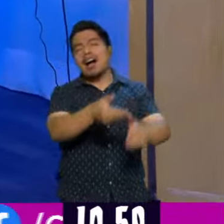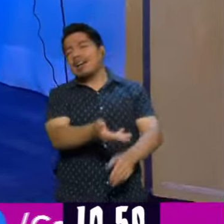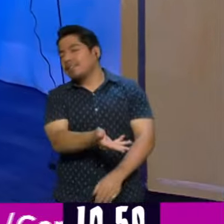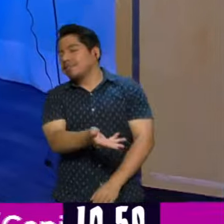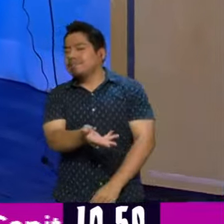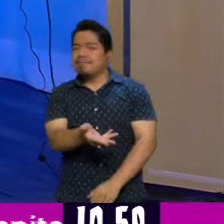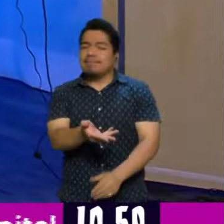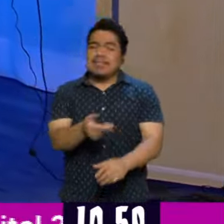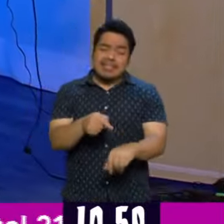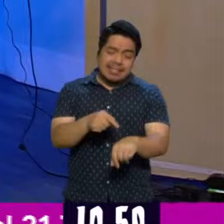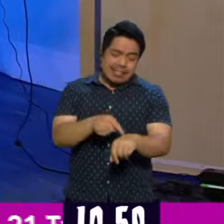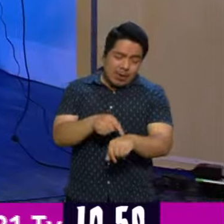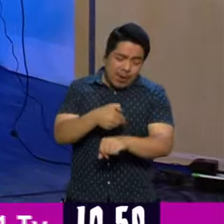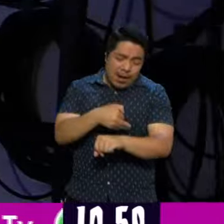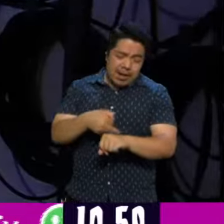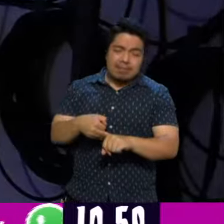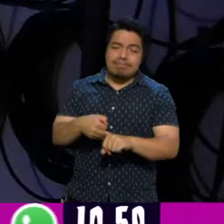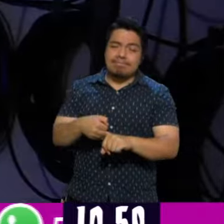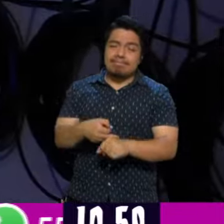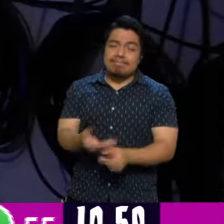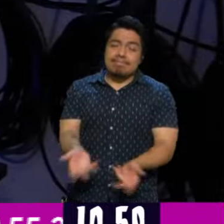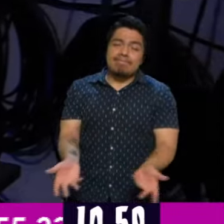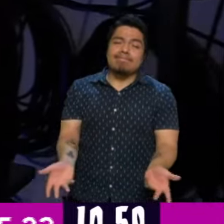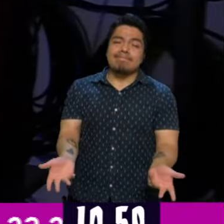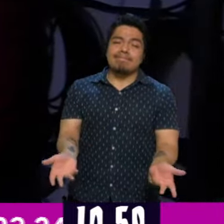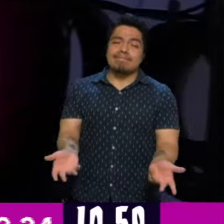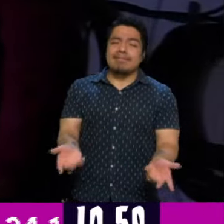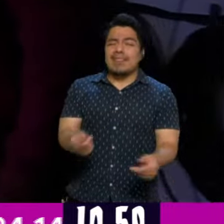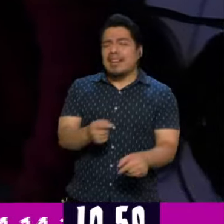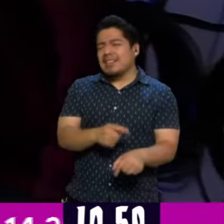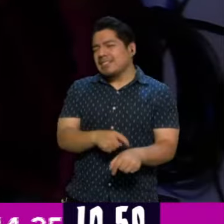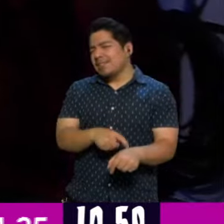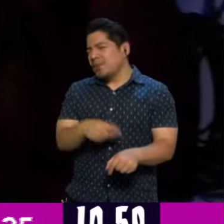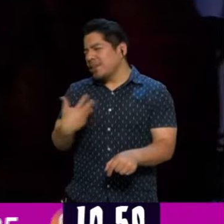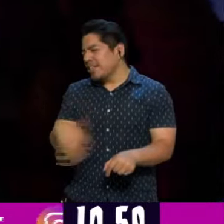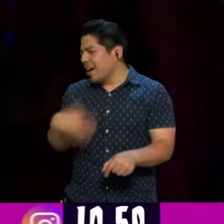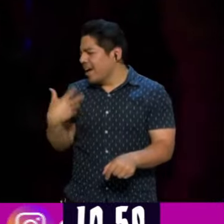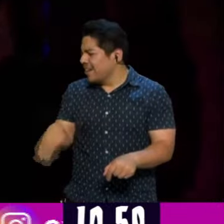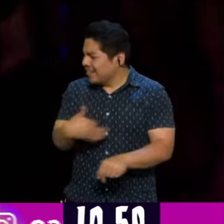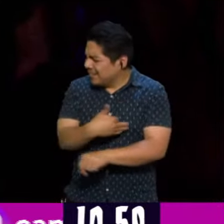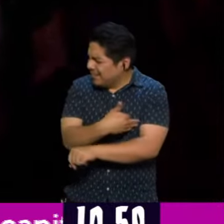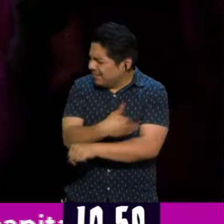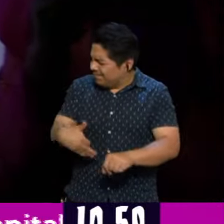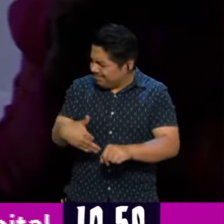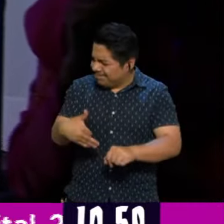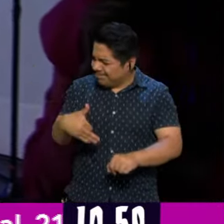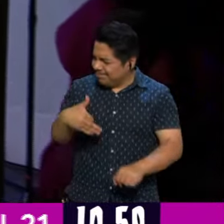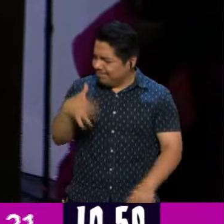Ahora es tarde, señora, ahora es muy tarde.